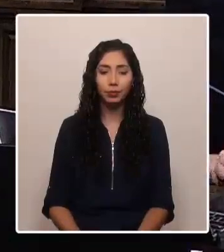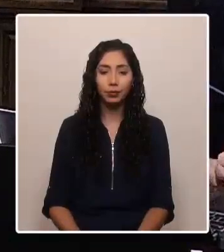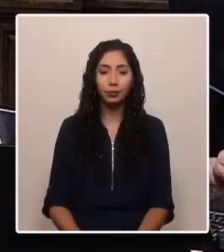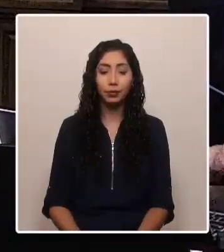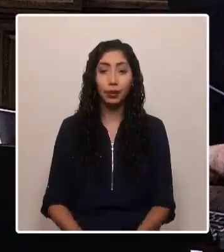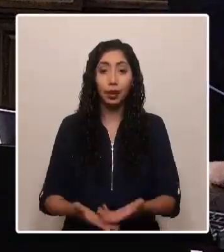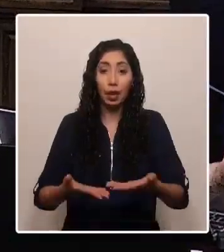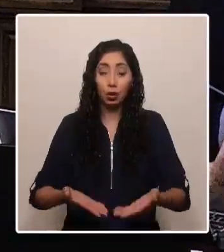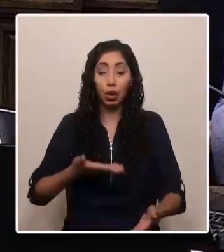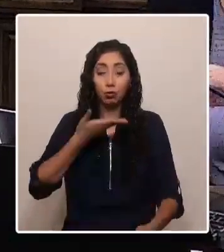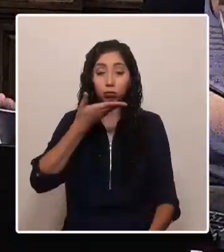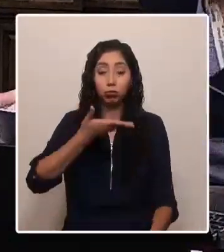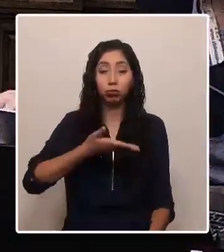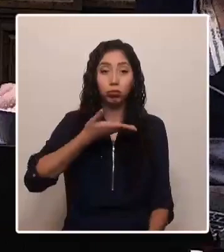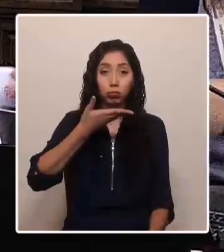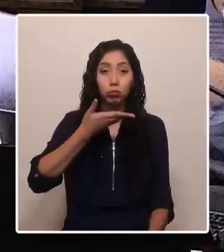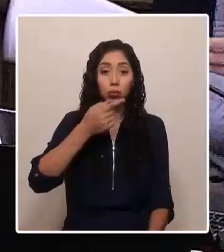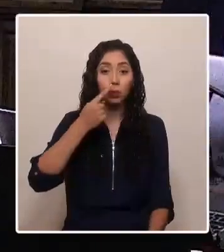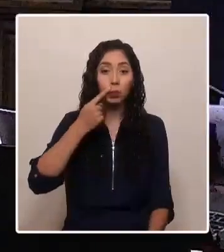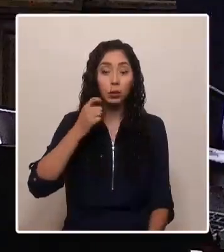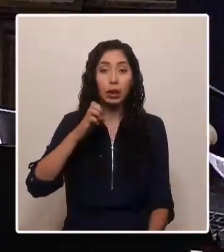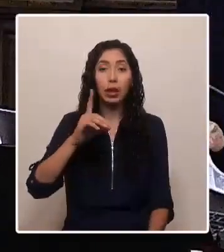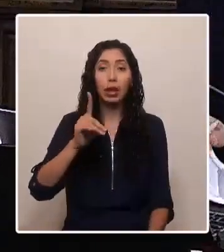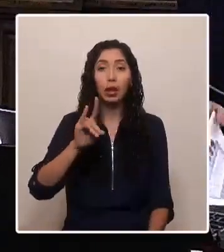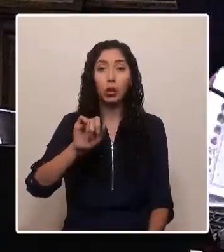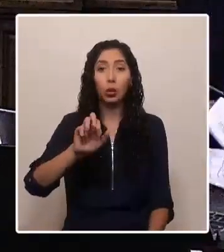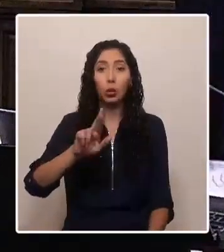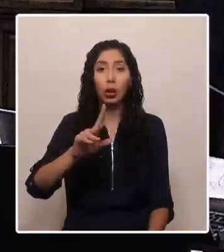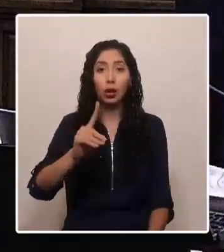Tiene la palabra el convencional Eduardo Cretón.